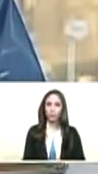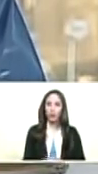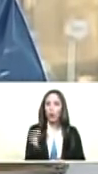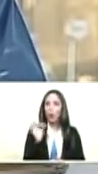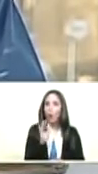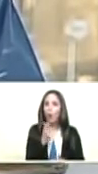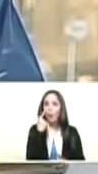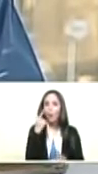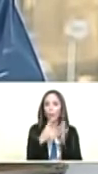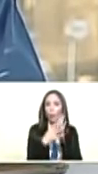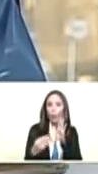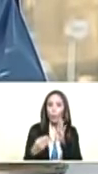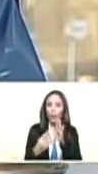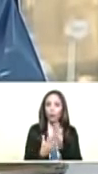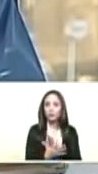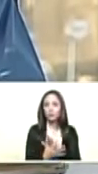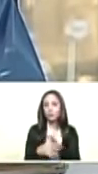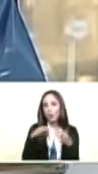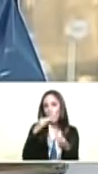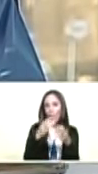papeletas ya marcadas.